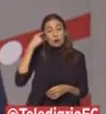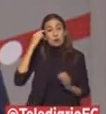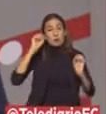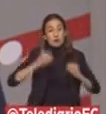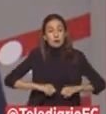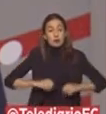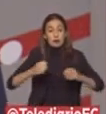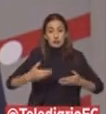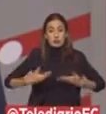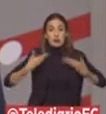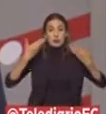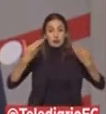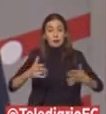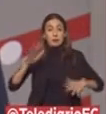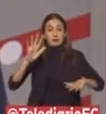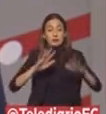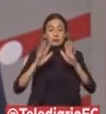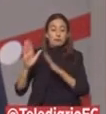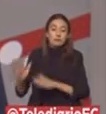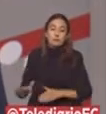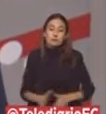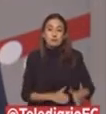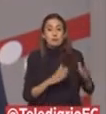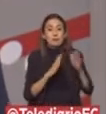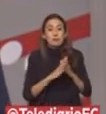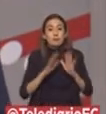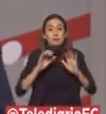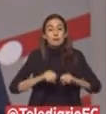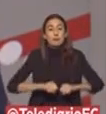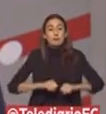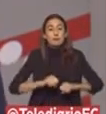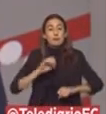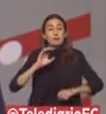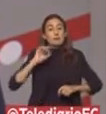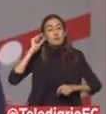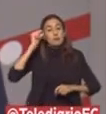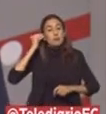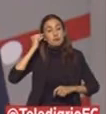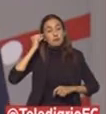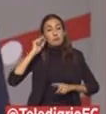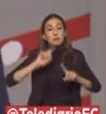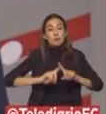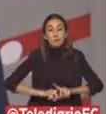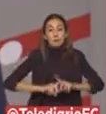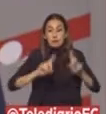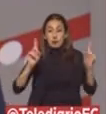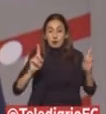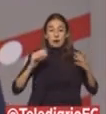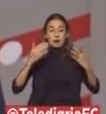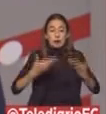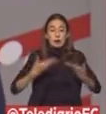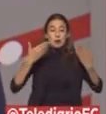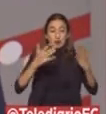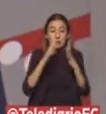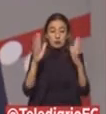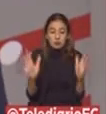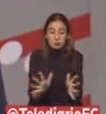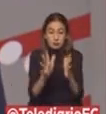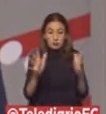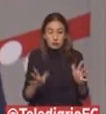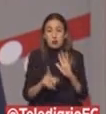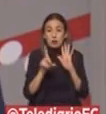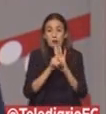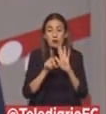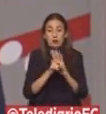queda el reto en el espacio el empresariado ecuatoriano del gobierno sin duda para generar los incentivos necesarios para que estas